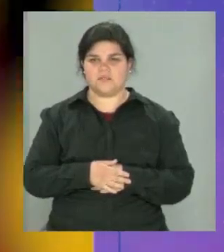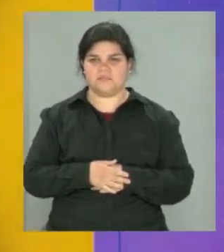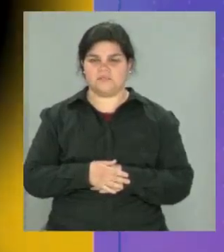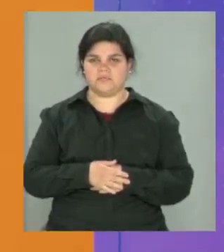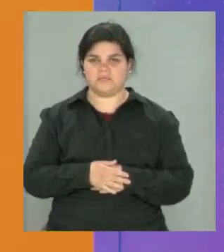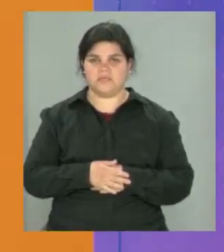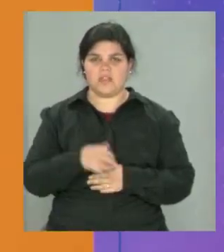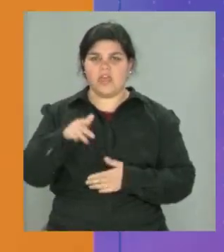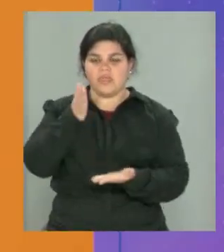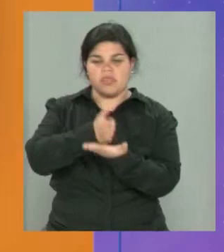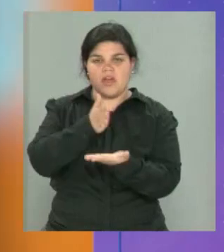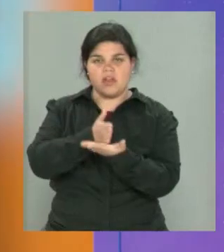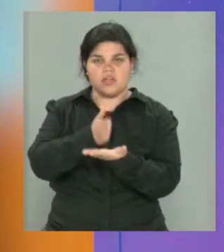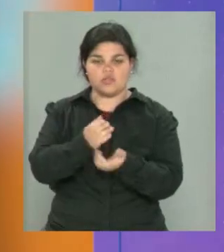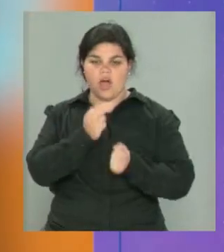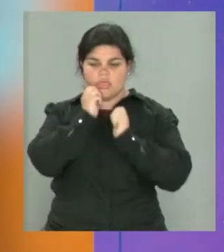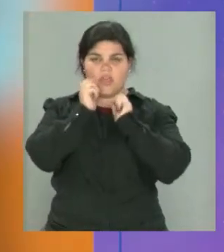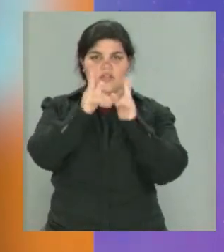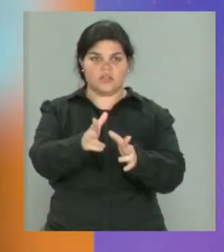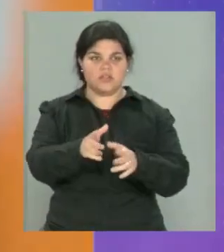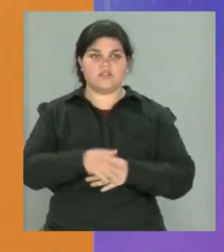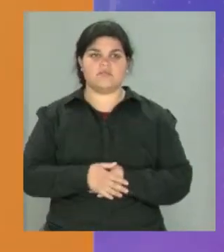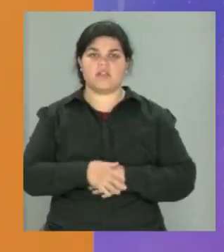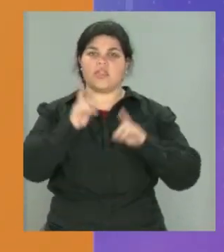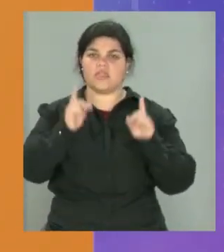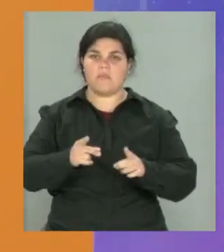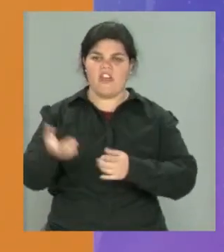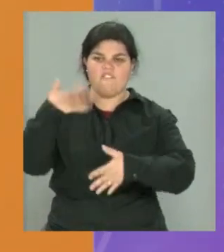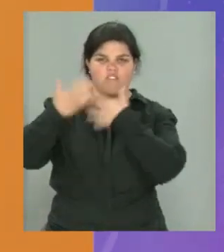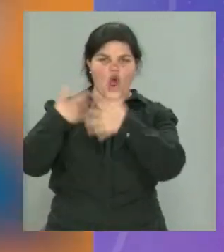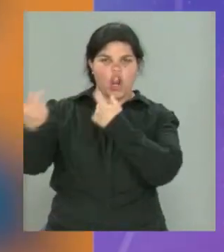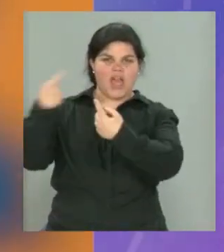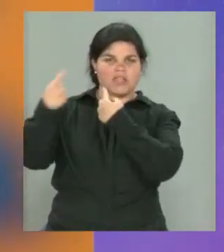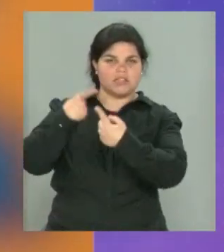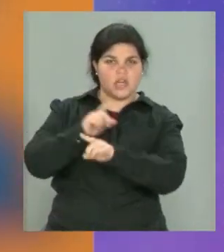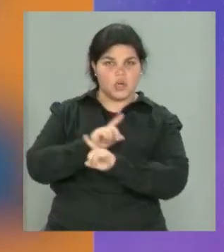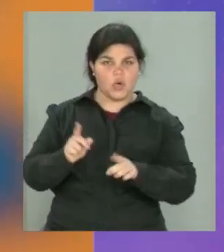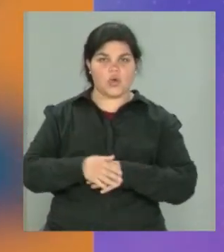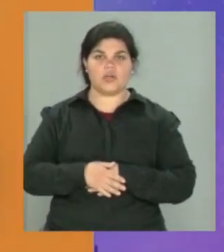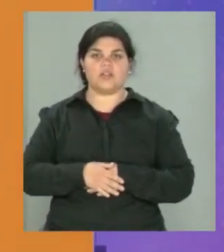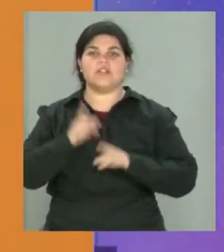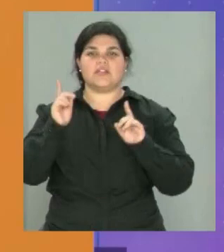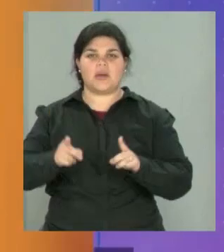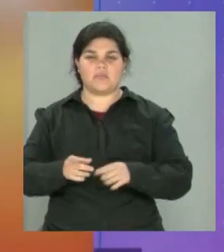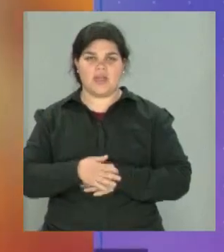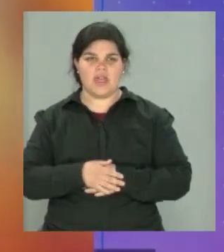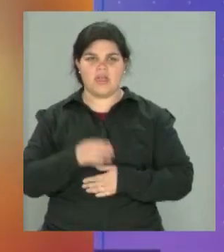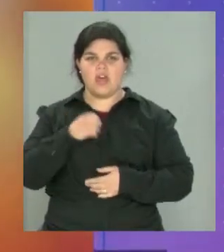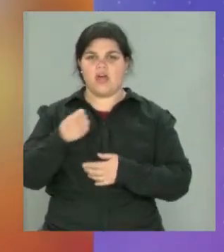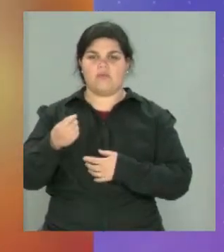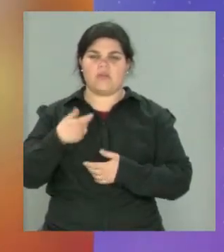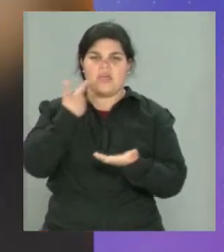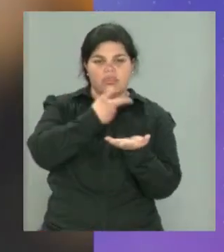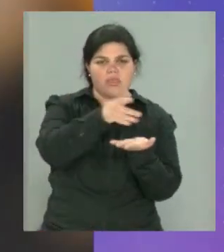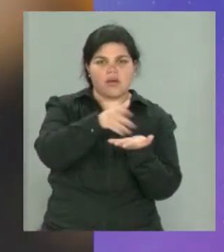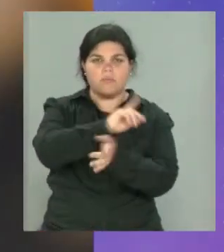Tenemos derecho a expresarnos, a ser protegidos de la violencia, a no ser discriminados y a crecer